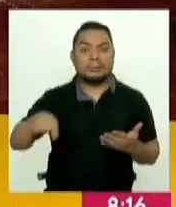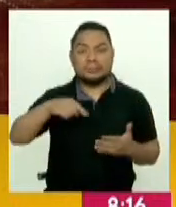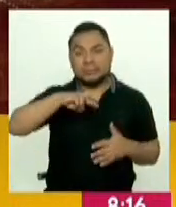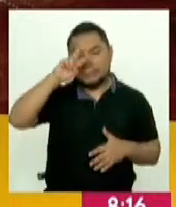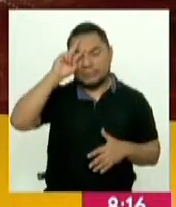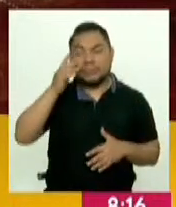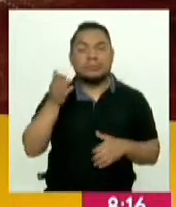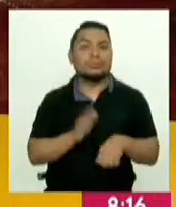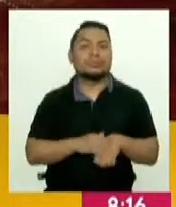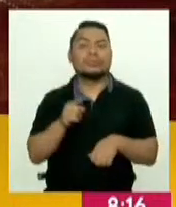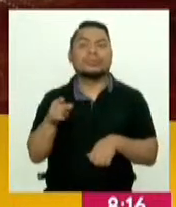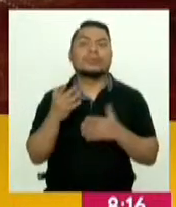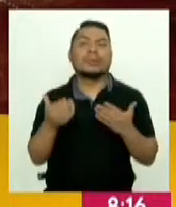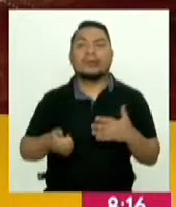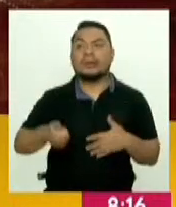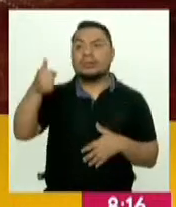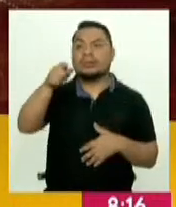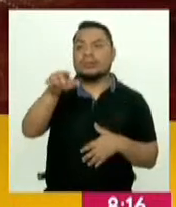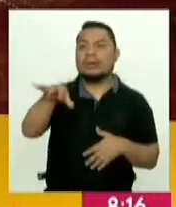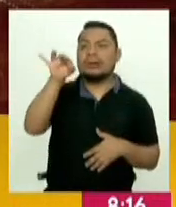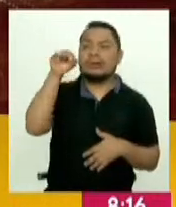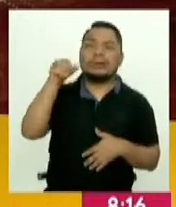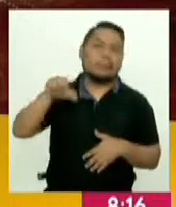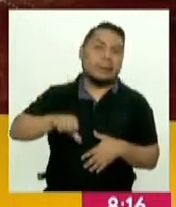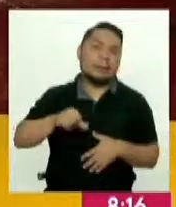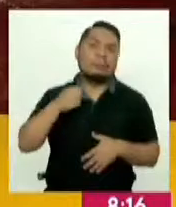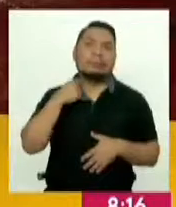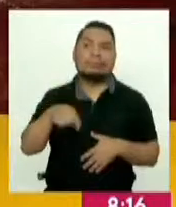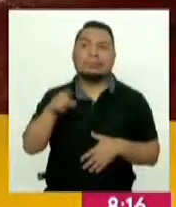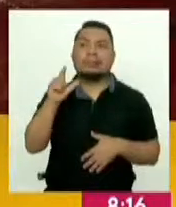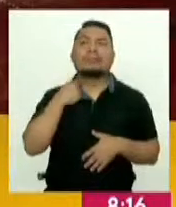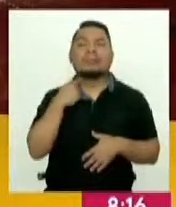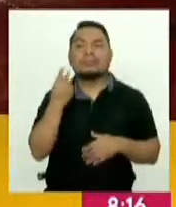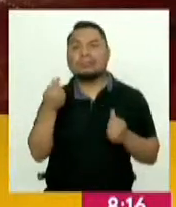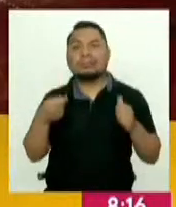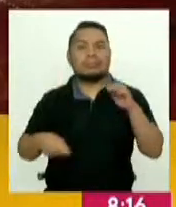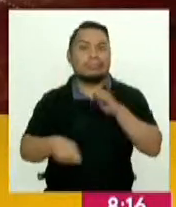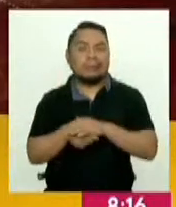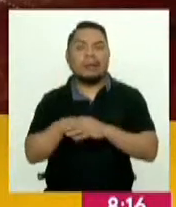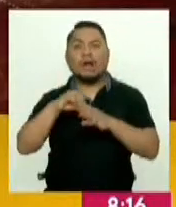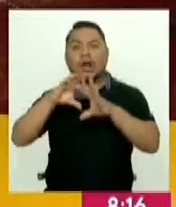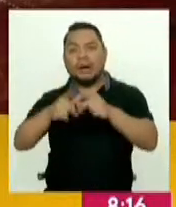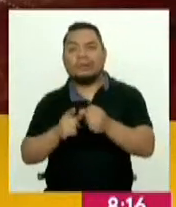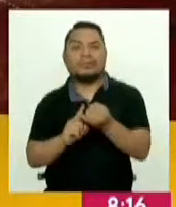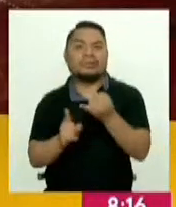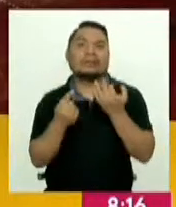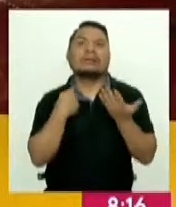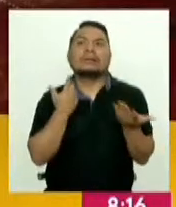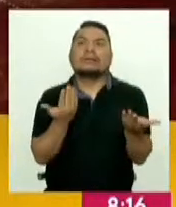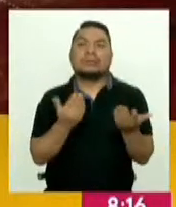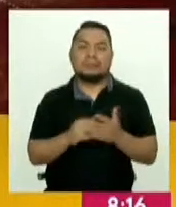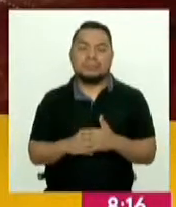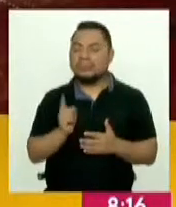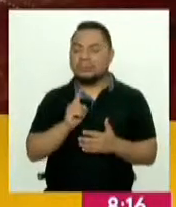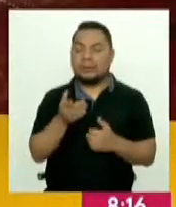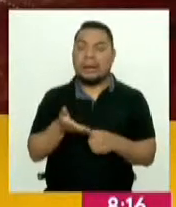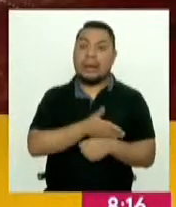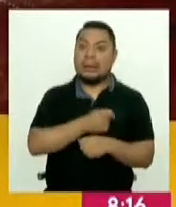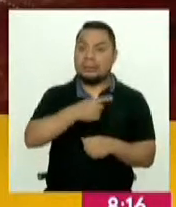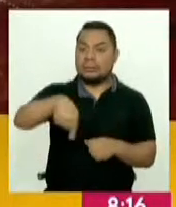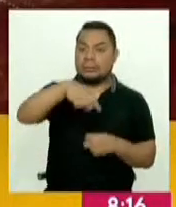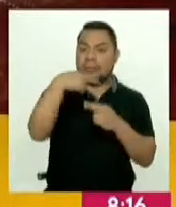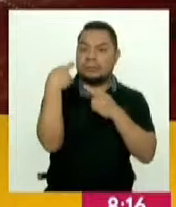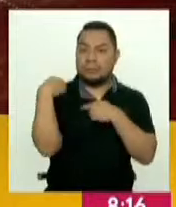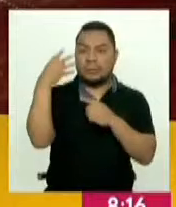país respecto de las autoridades que elegimos y que luego terminan involucrados en situaciones totalmente cuestionables. Entonces, eso depende de nosotros y